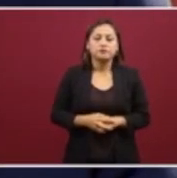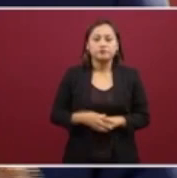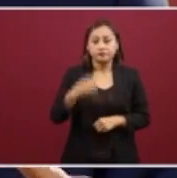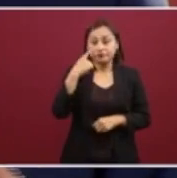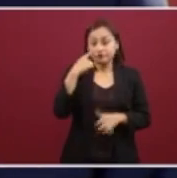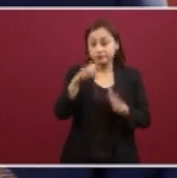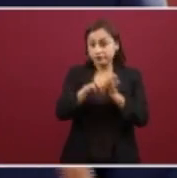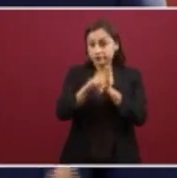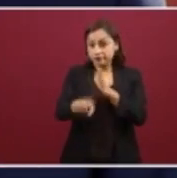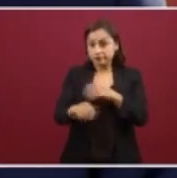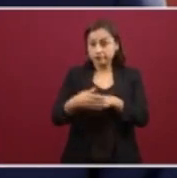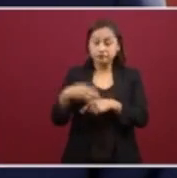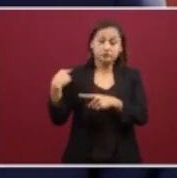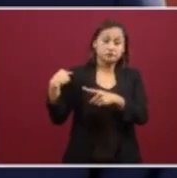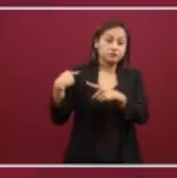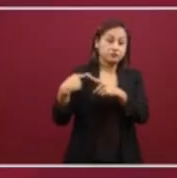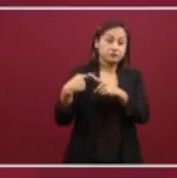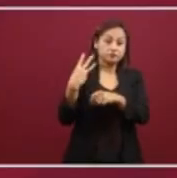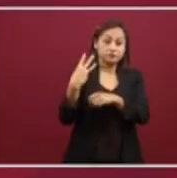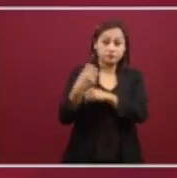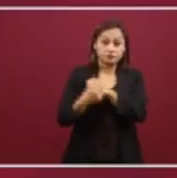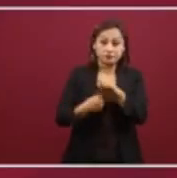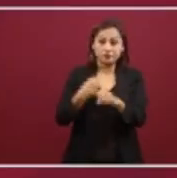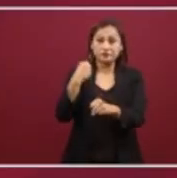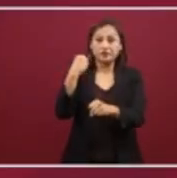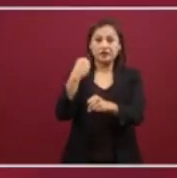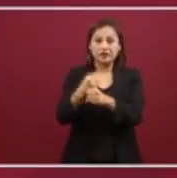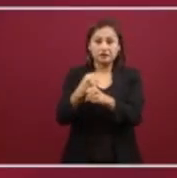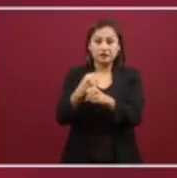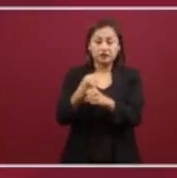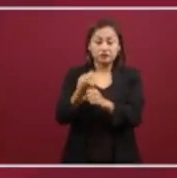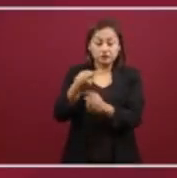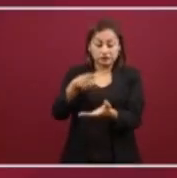en 3 años no hubo inversión